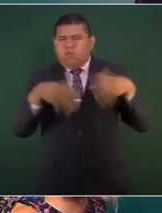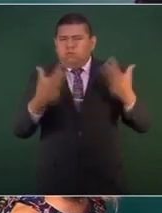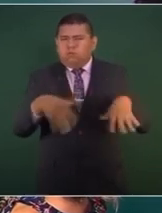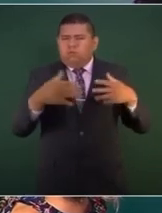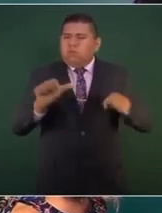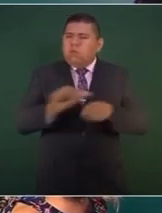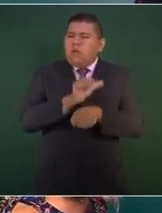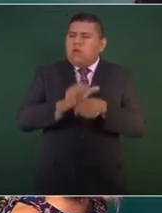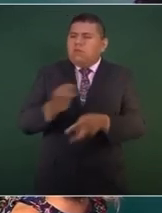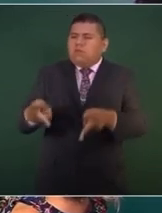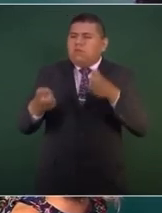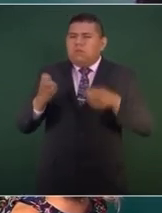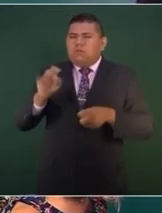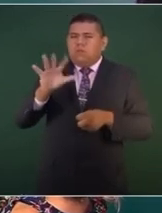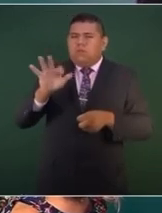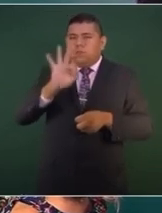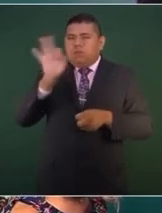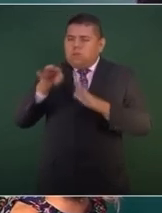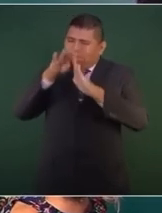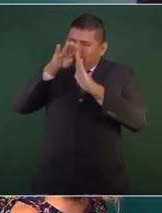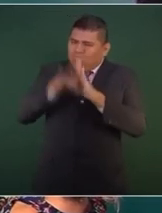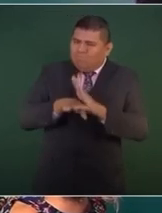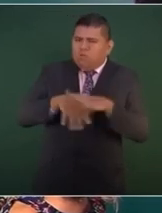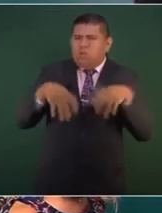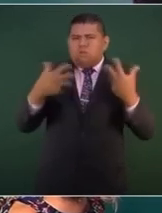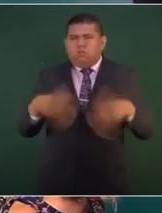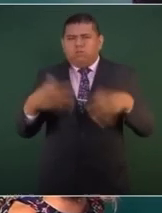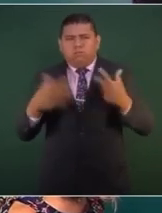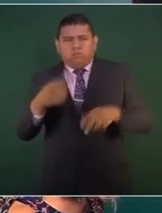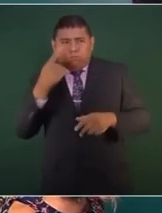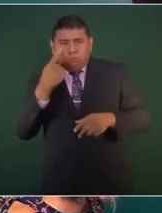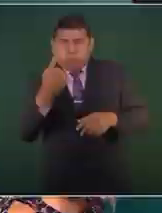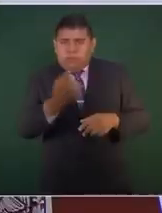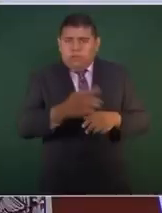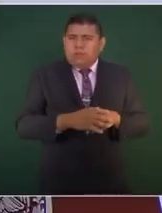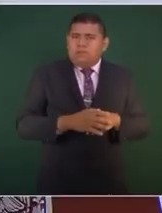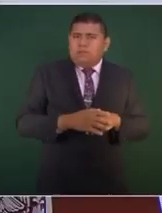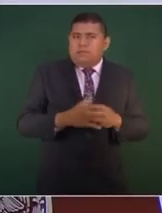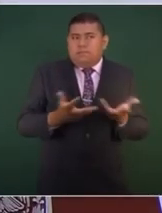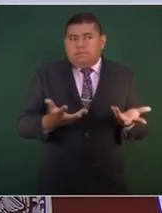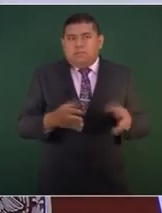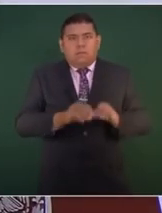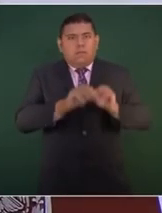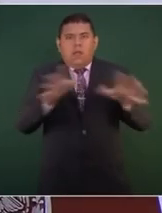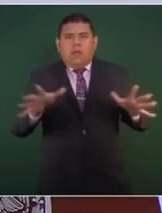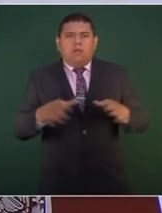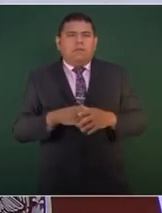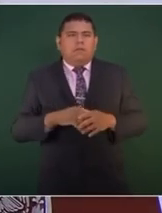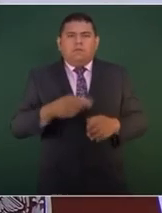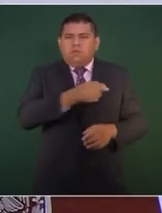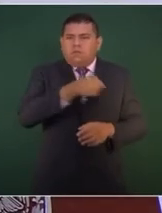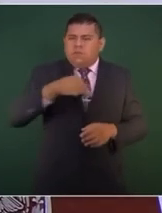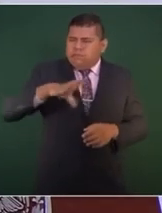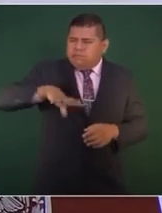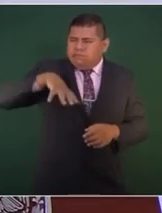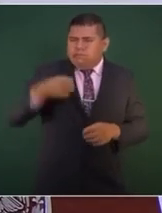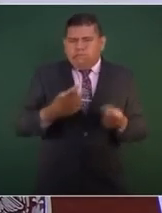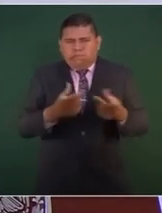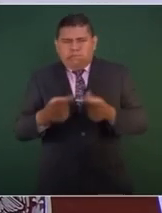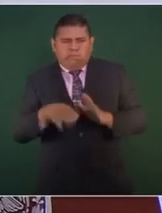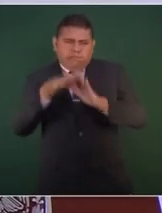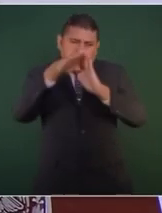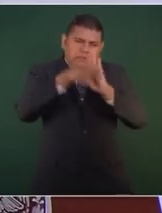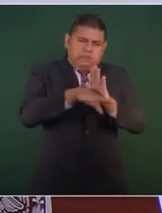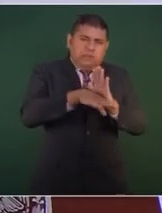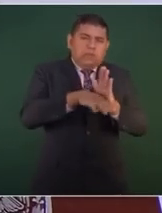robo de vehículo 50% menos en general pero este es el